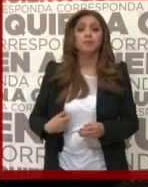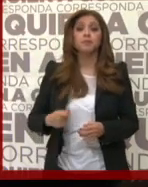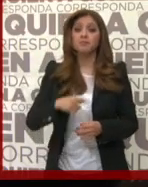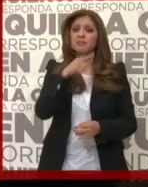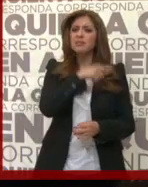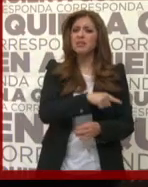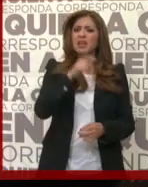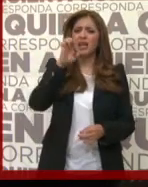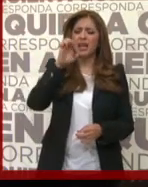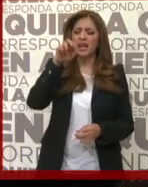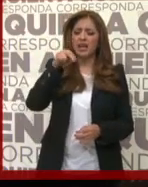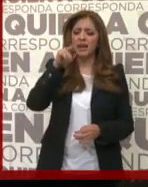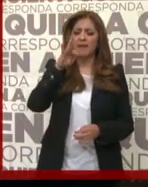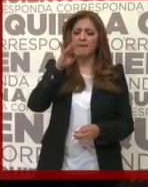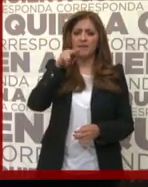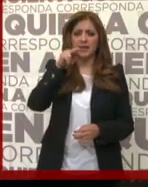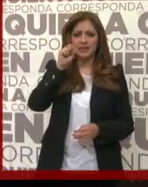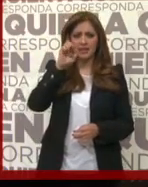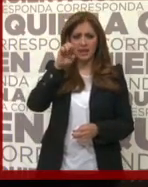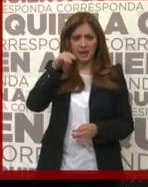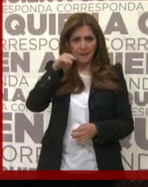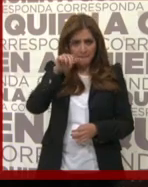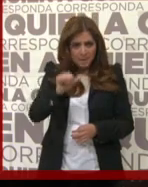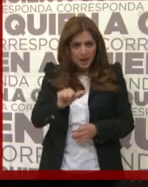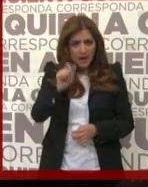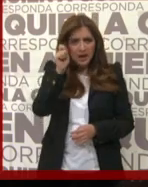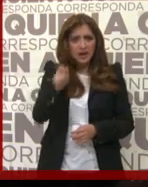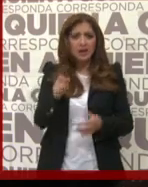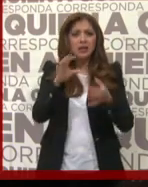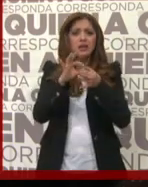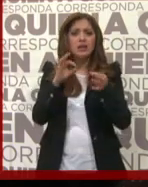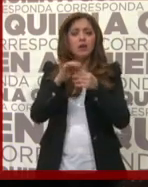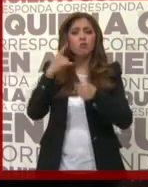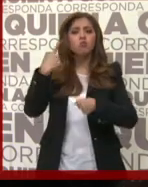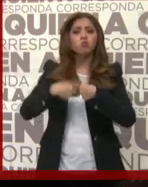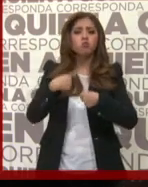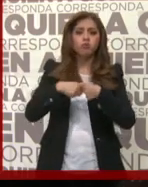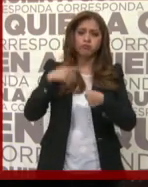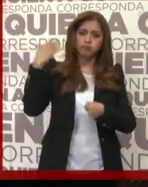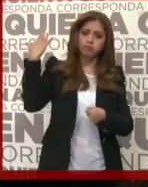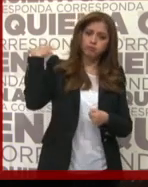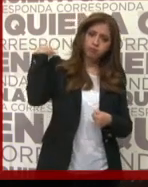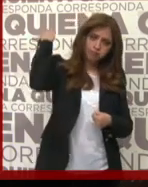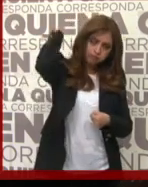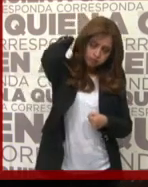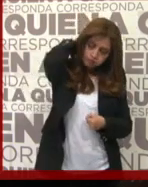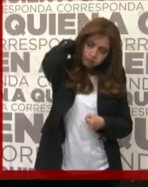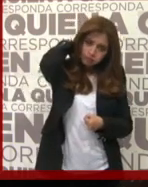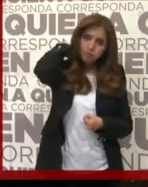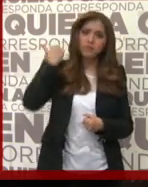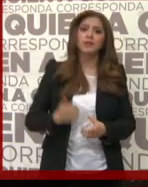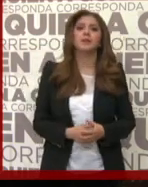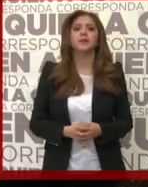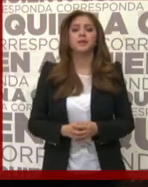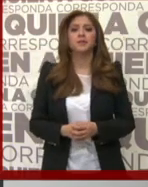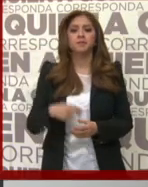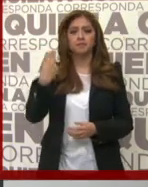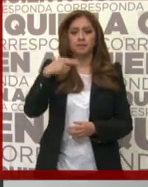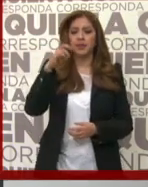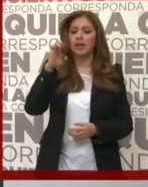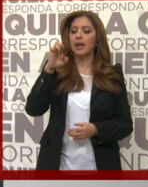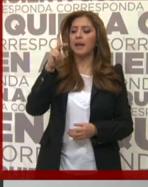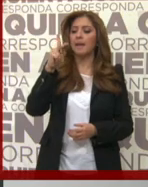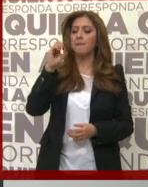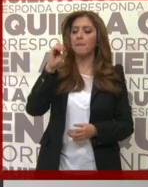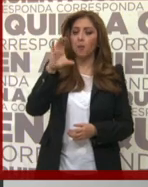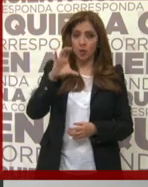es parte de lo que llamamos enfermedad pulmonar obstructiva crónica, EPOC. Explica